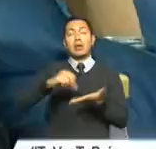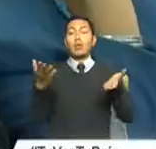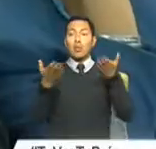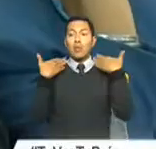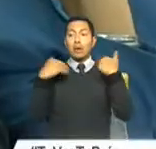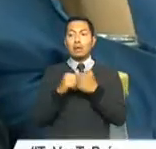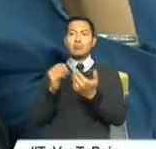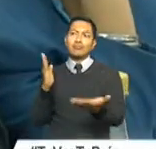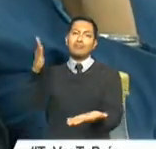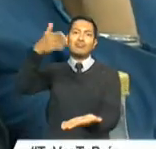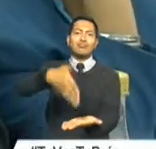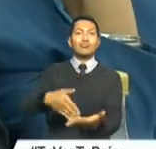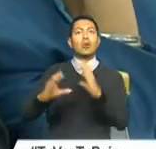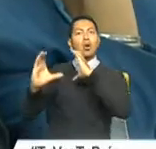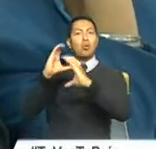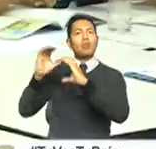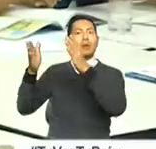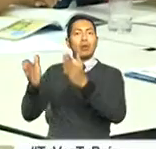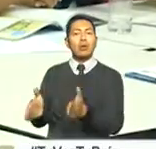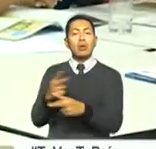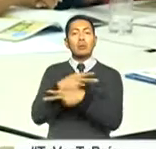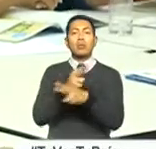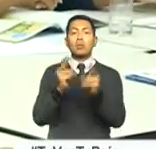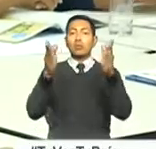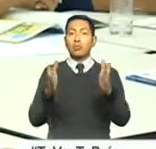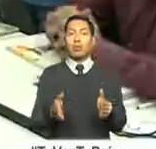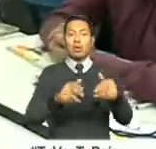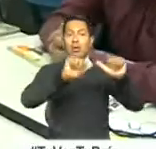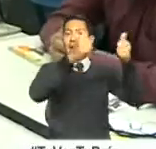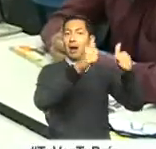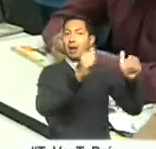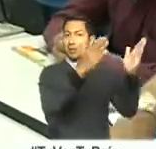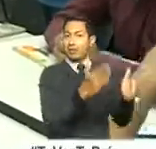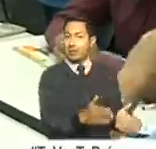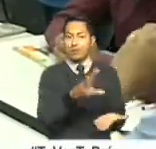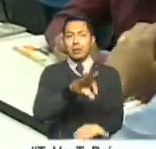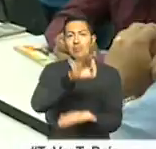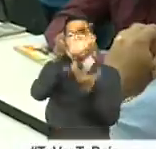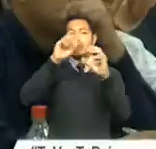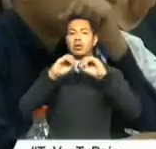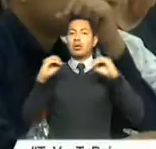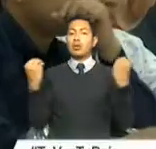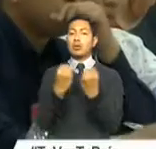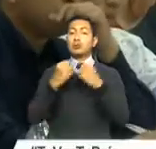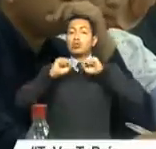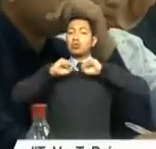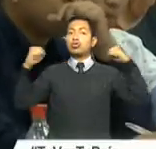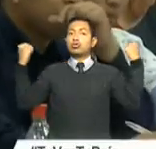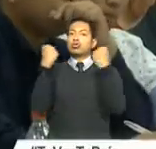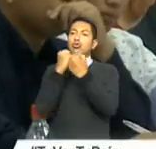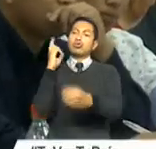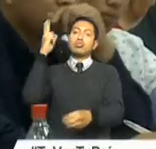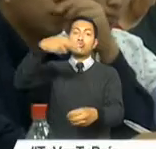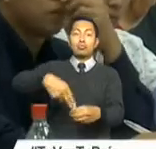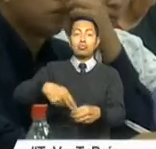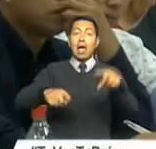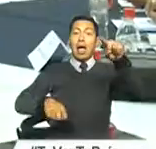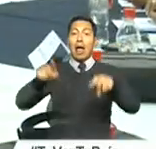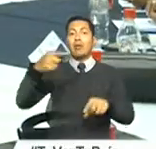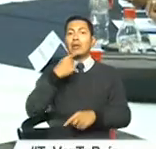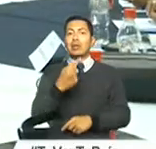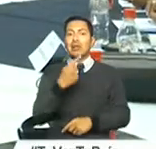comunicadores, productores, artistas y representantes de organizaciones sociales, algunos para defender las